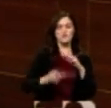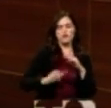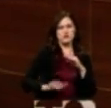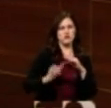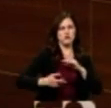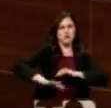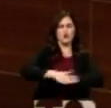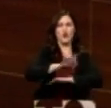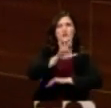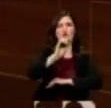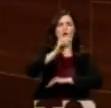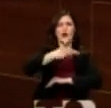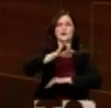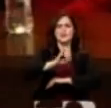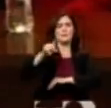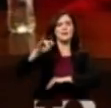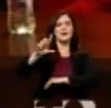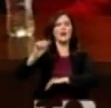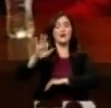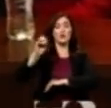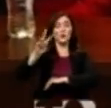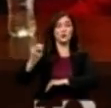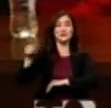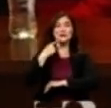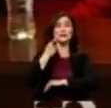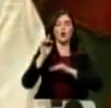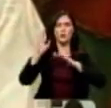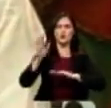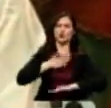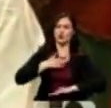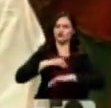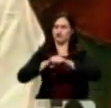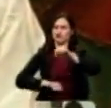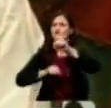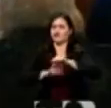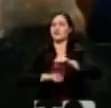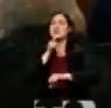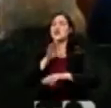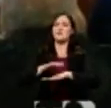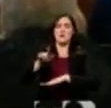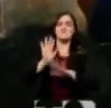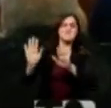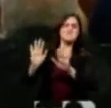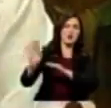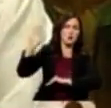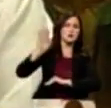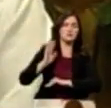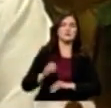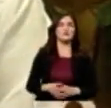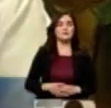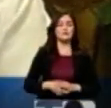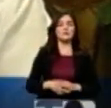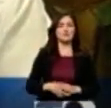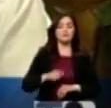entonces fiscal chiriboga en reiteradas ocasiones hizo algunas promesas en torno a descubrir con anterioridad a los involucrados en el escándalo el